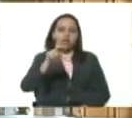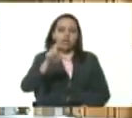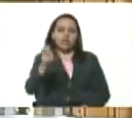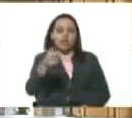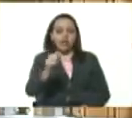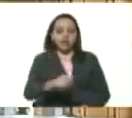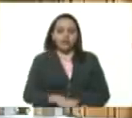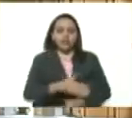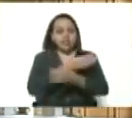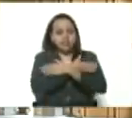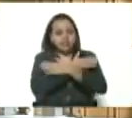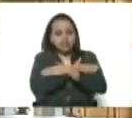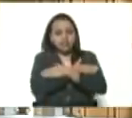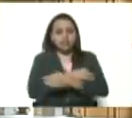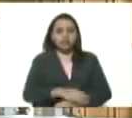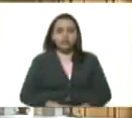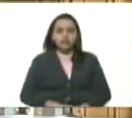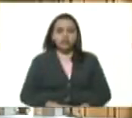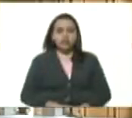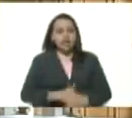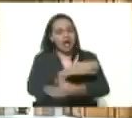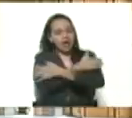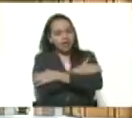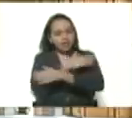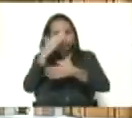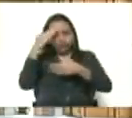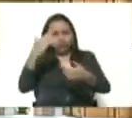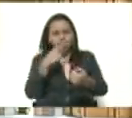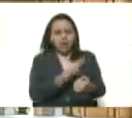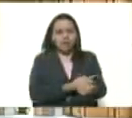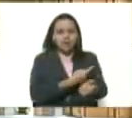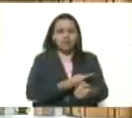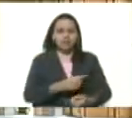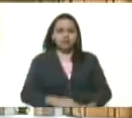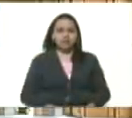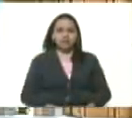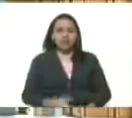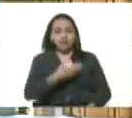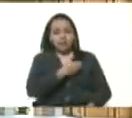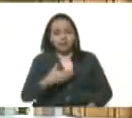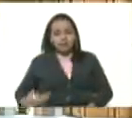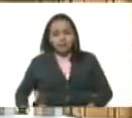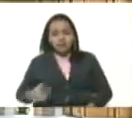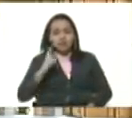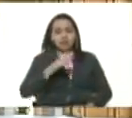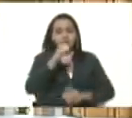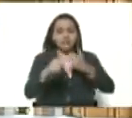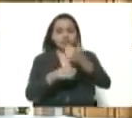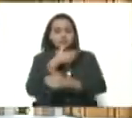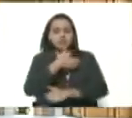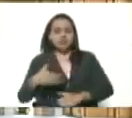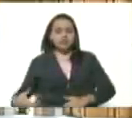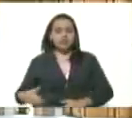nuestro abrazo de hermandad, Daniel Rosario, y al pueblo de Nicaragua.